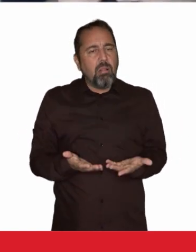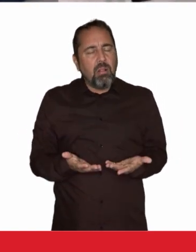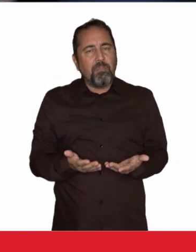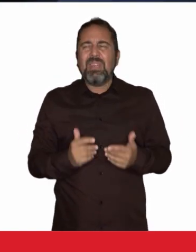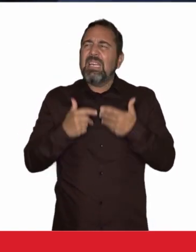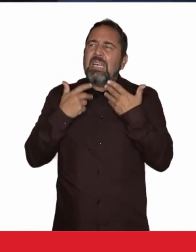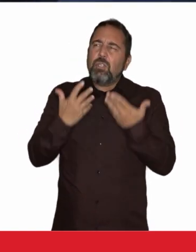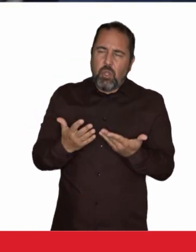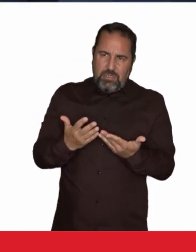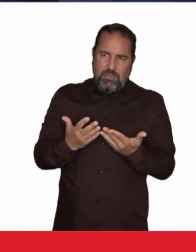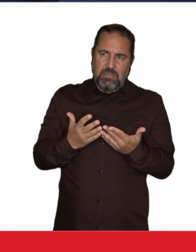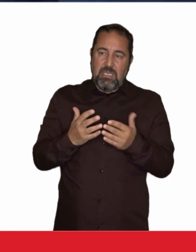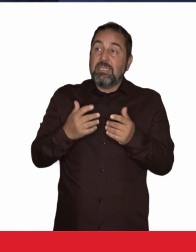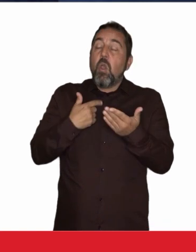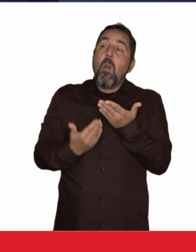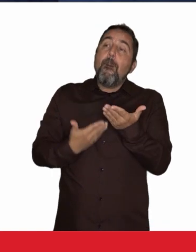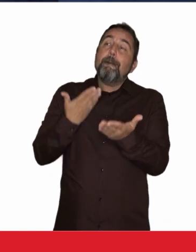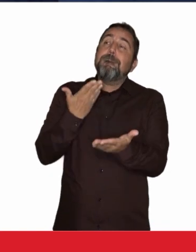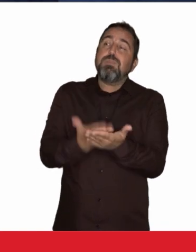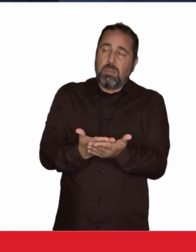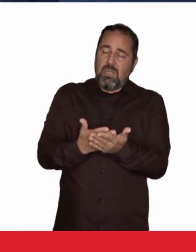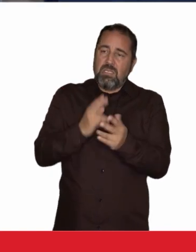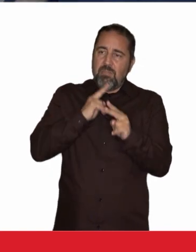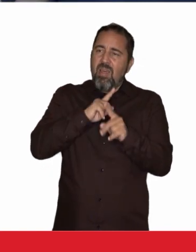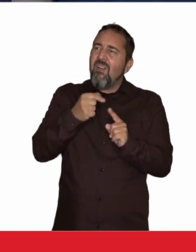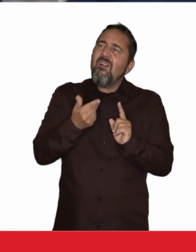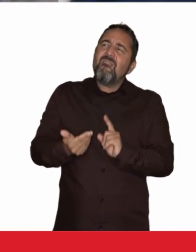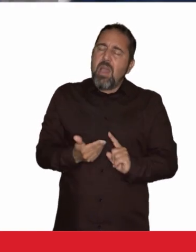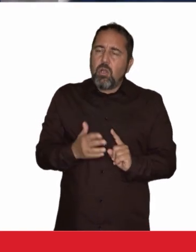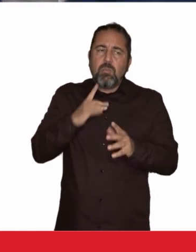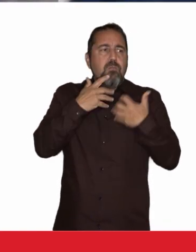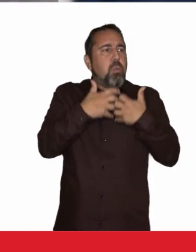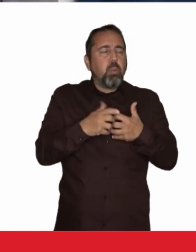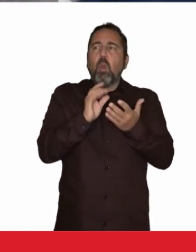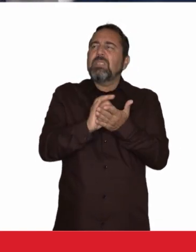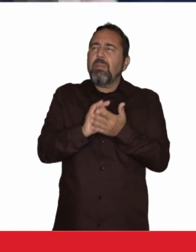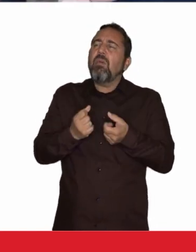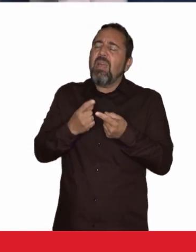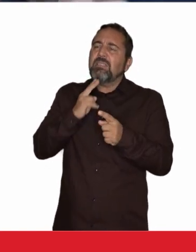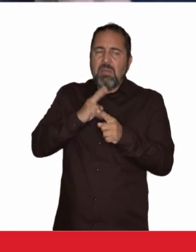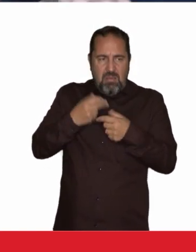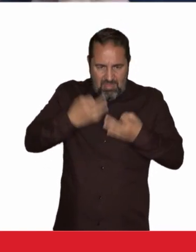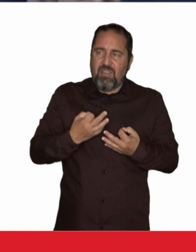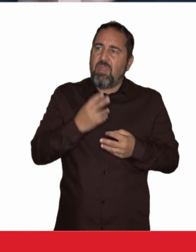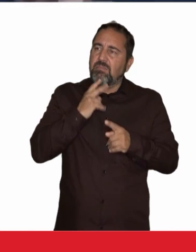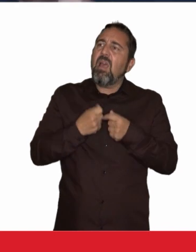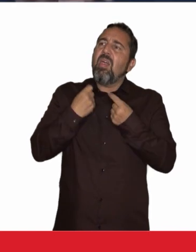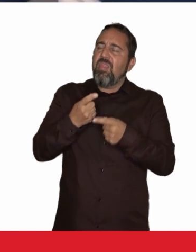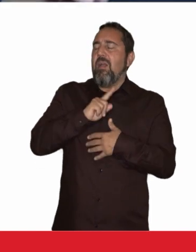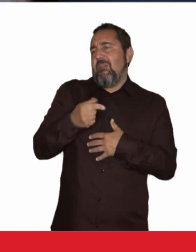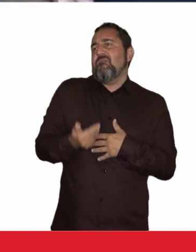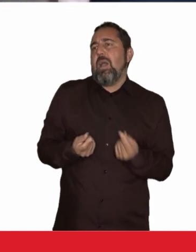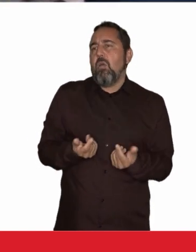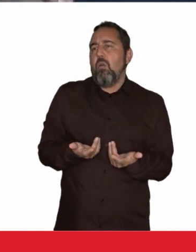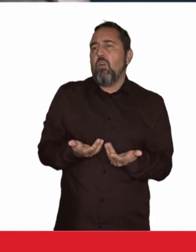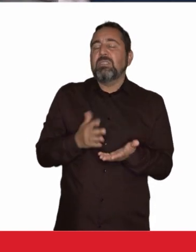ropa, considero que tengo un estatus. Entonces, la propuesta de valor lo que te va a permitir es crear productos y servicios